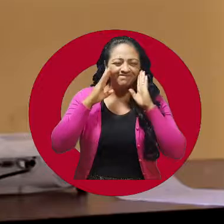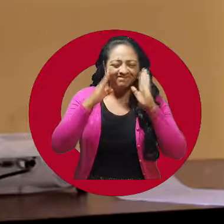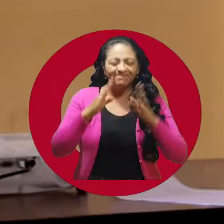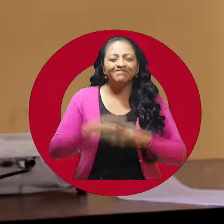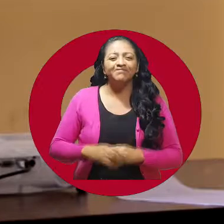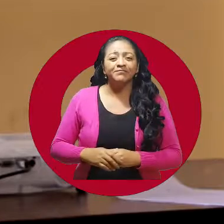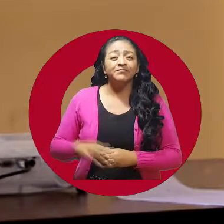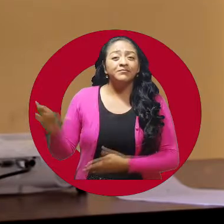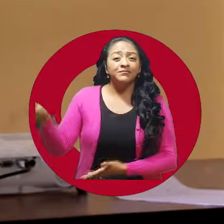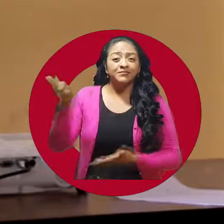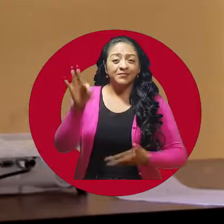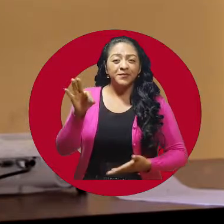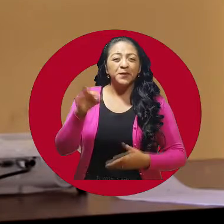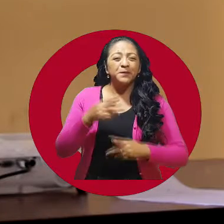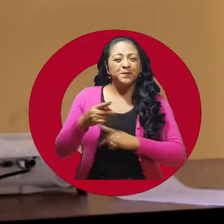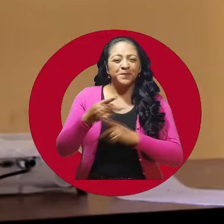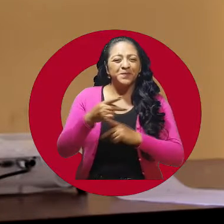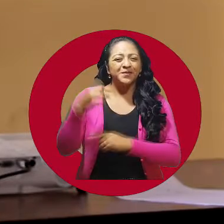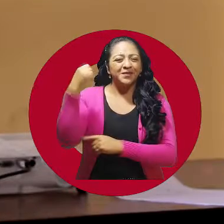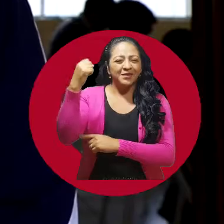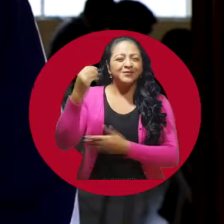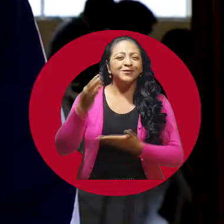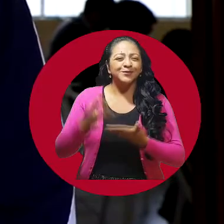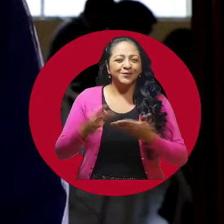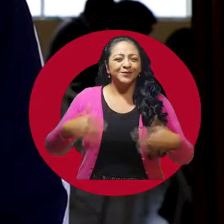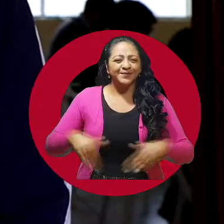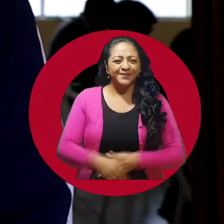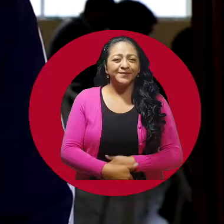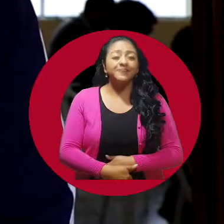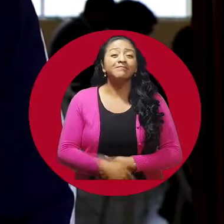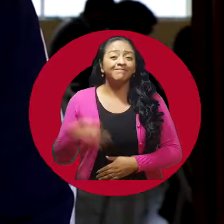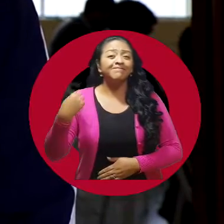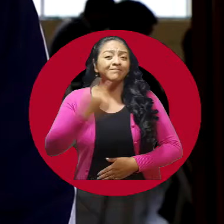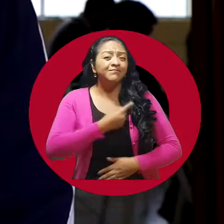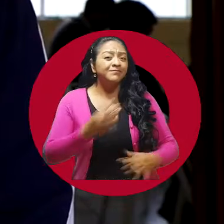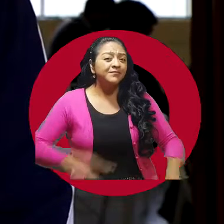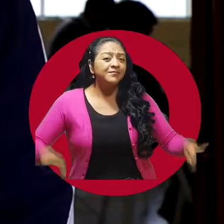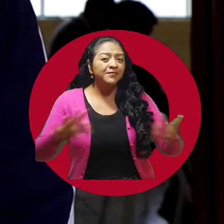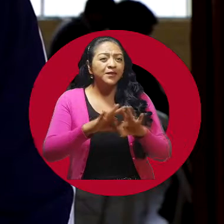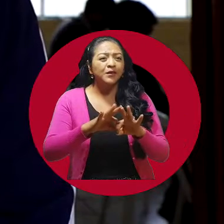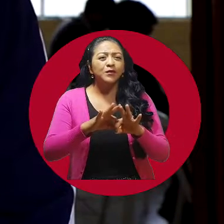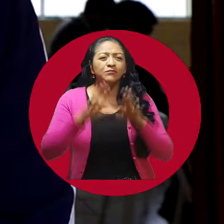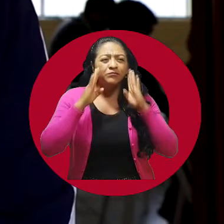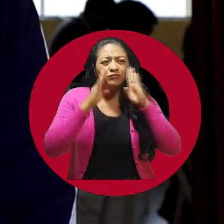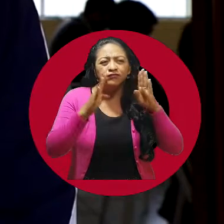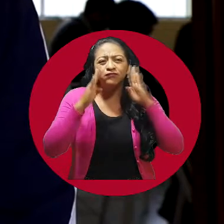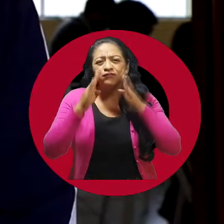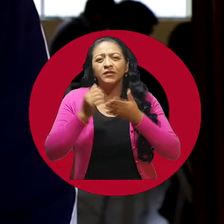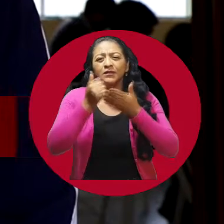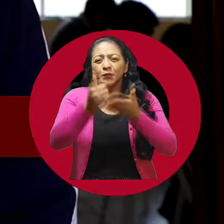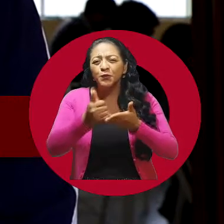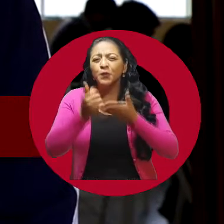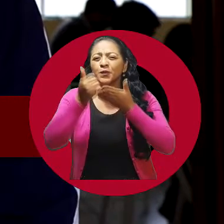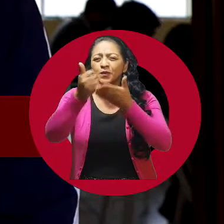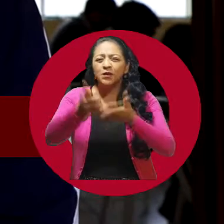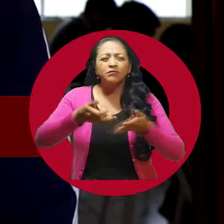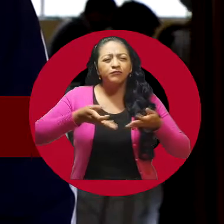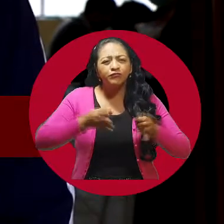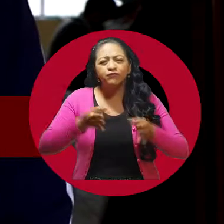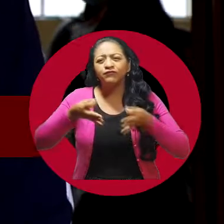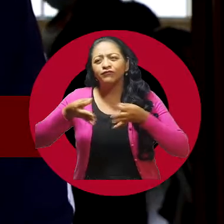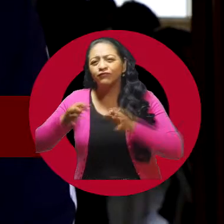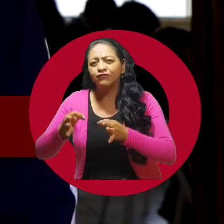prioritaria. Patricio Guerra, Protección de Derechos Otavalo. Generar rutas de ayuda a las personas que tienen algún tipo